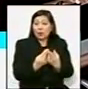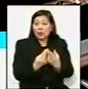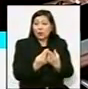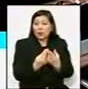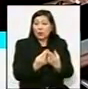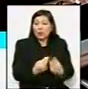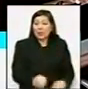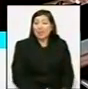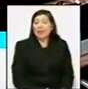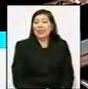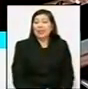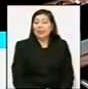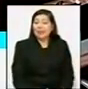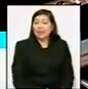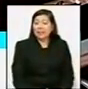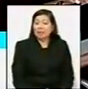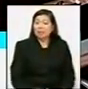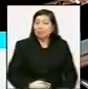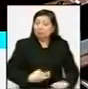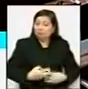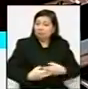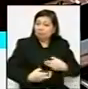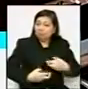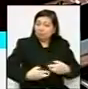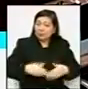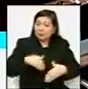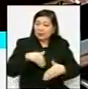a proceso electoral.